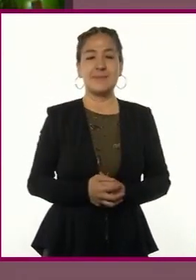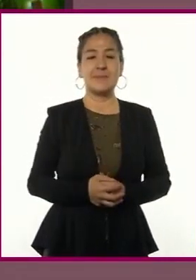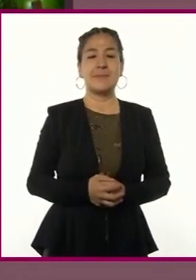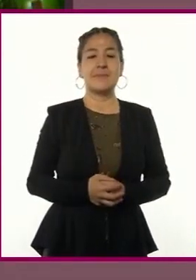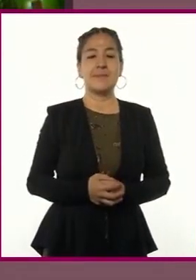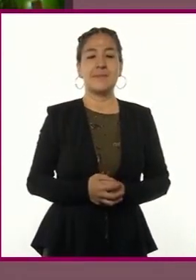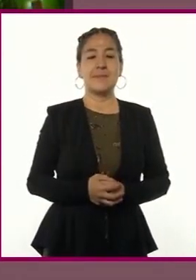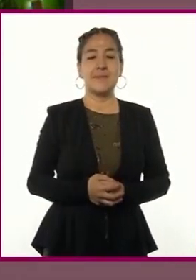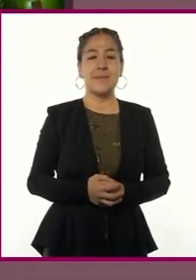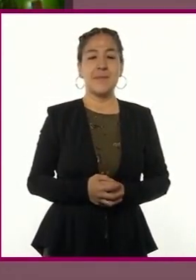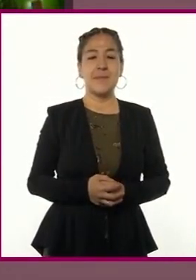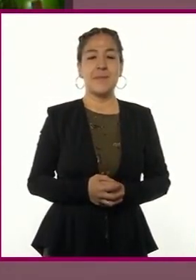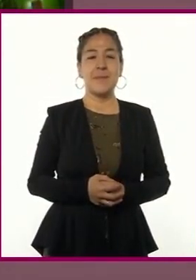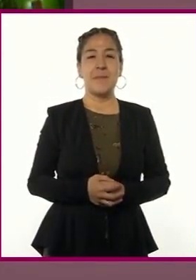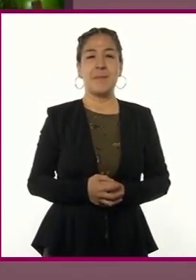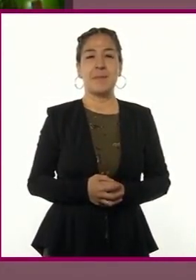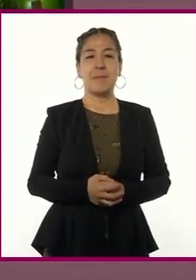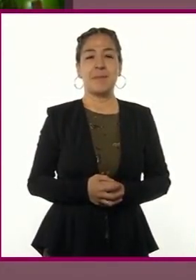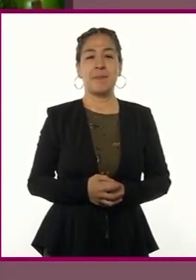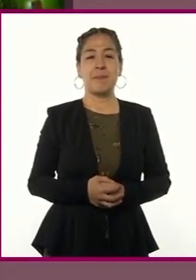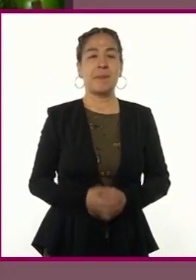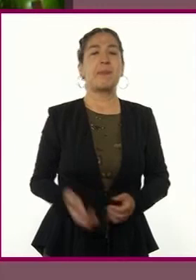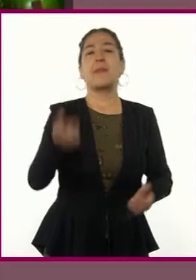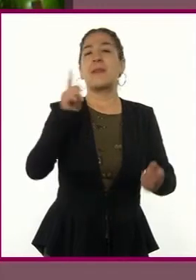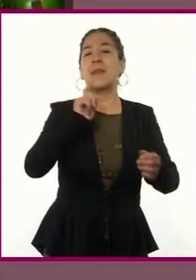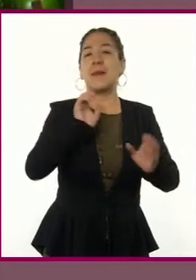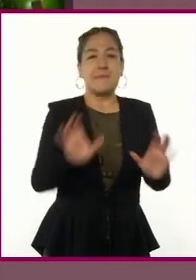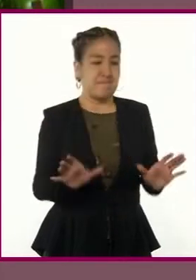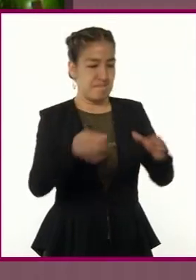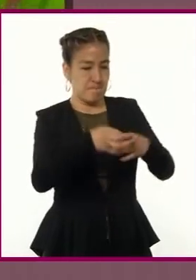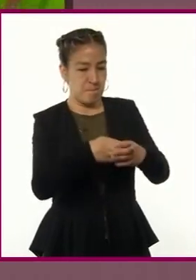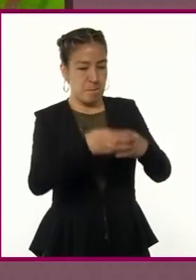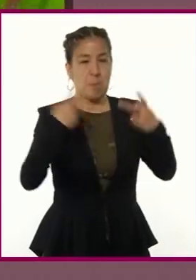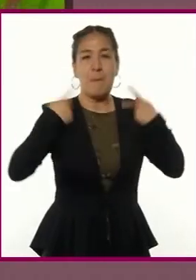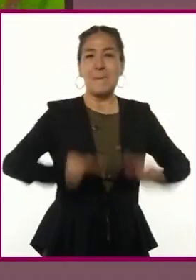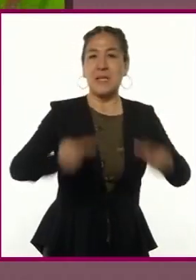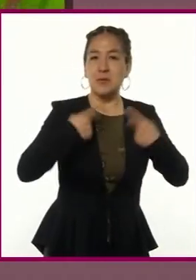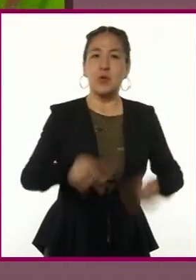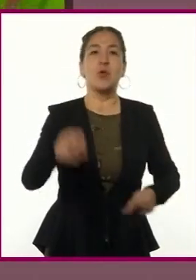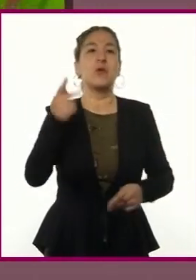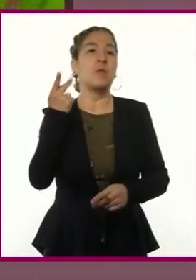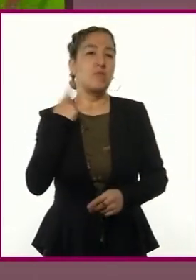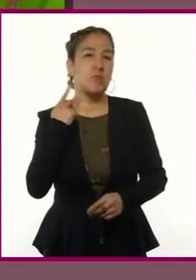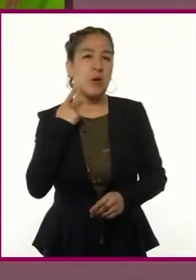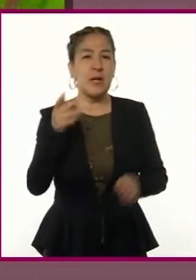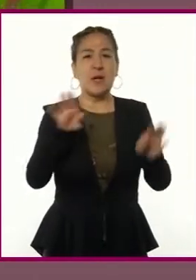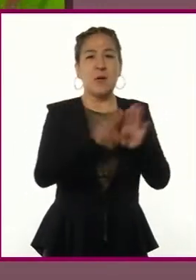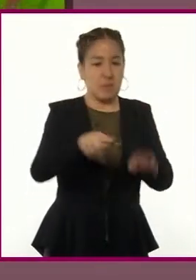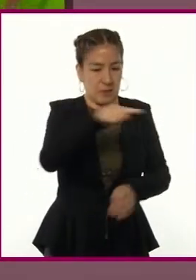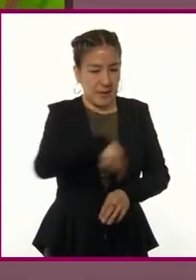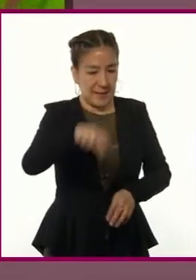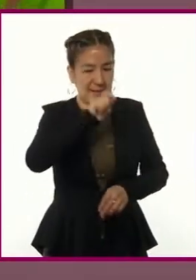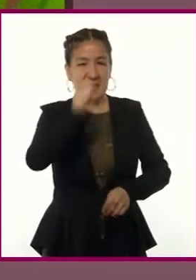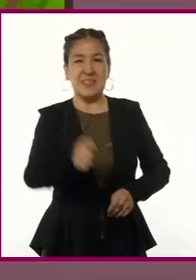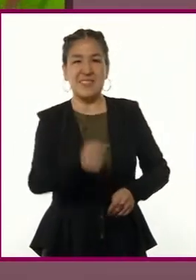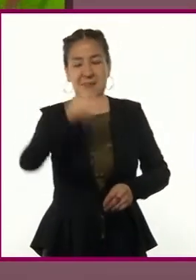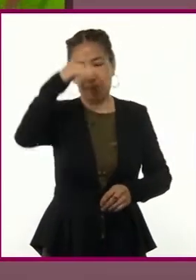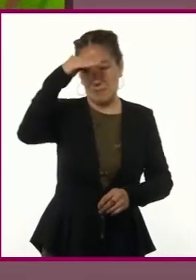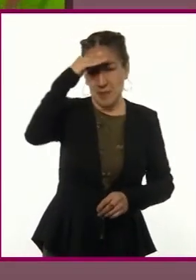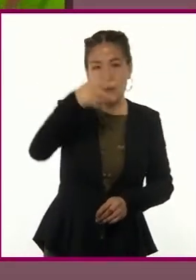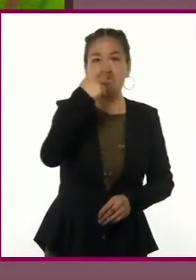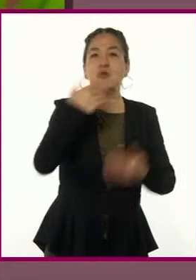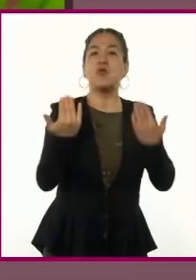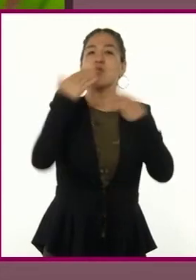de cada miembro de una comunidad política a poner en cuestión las leyes